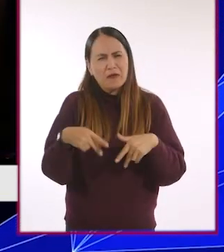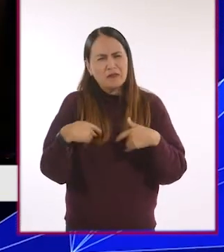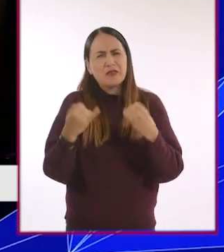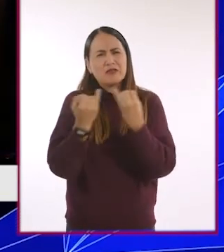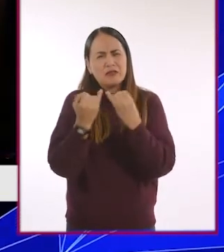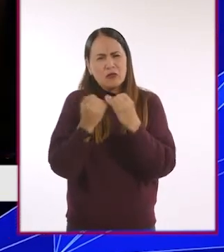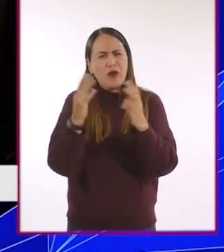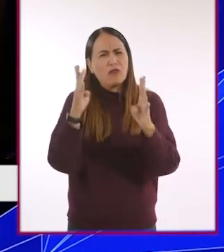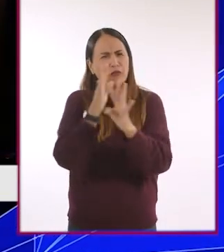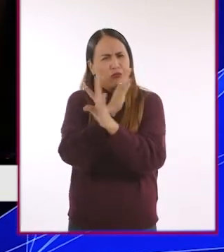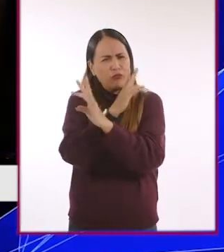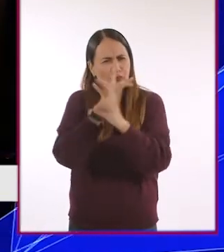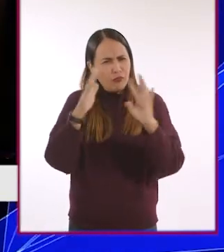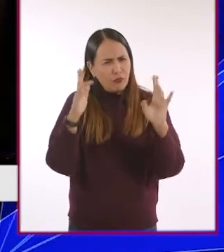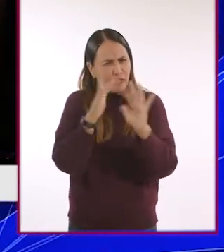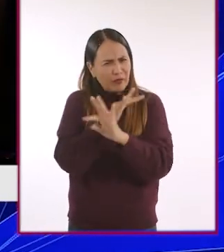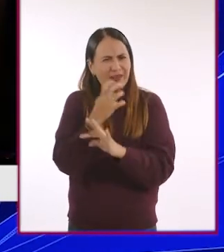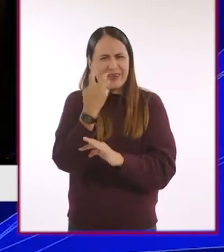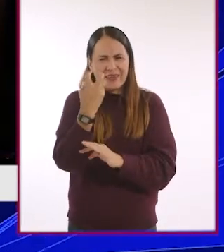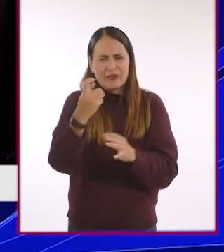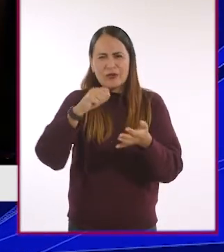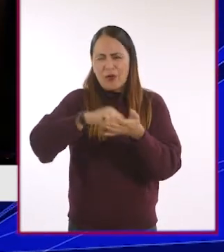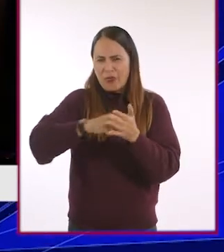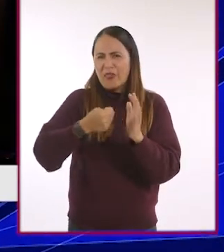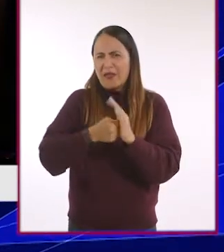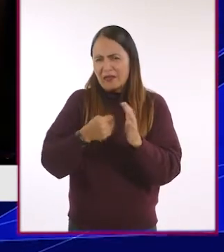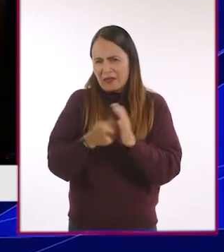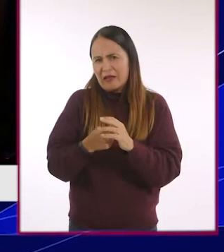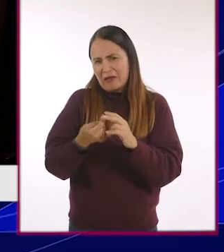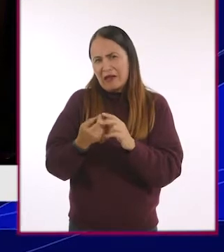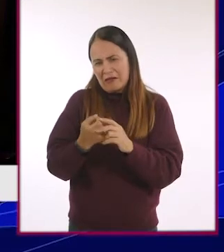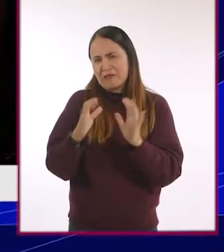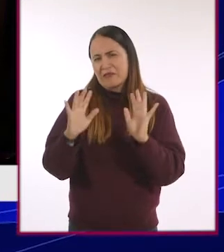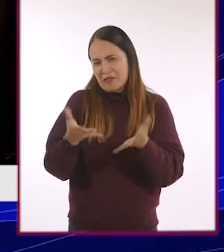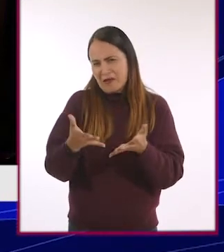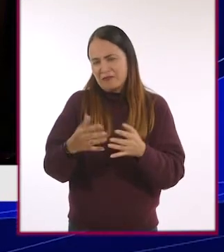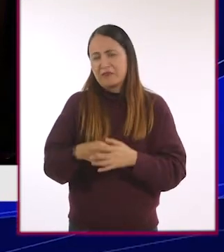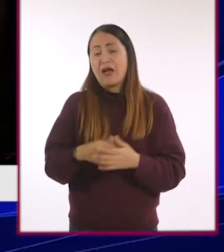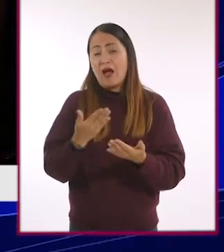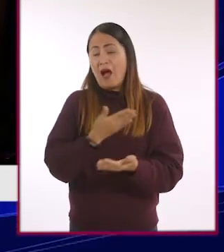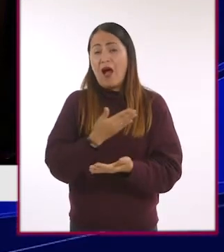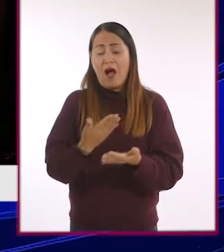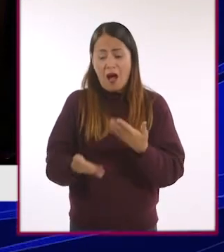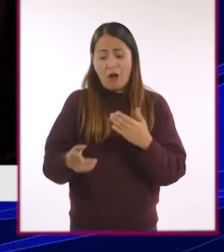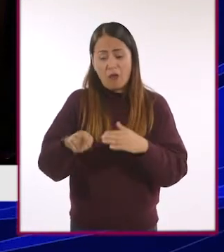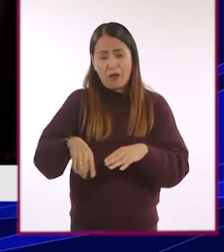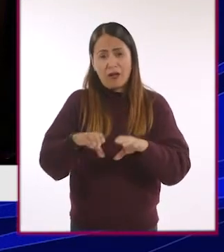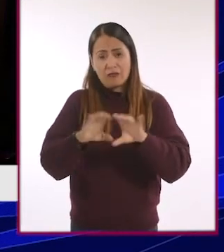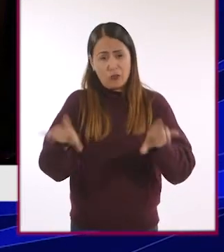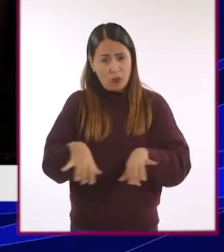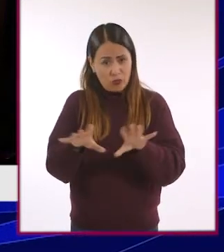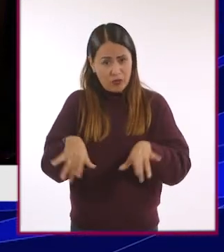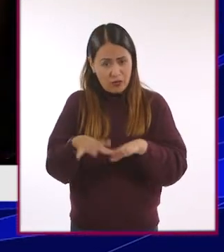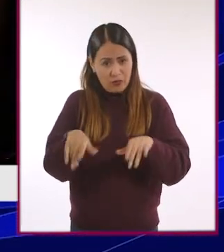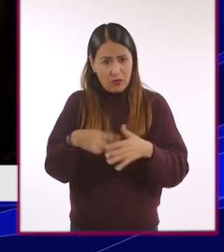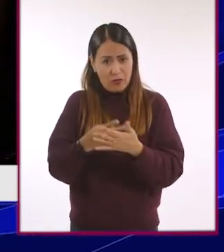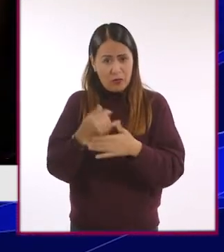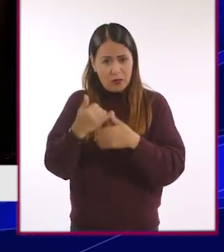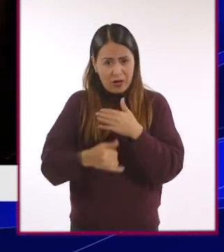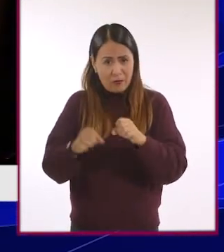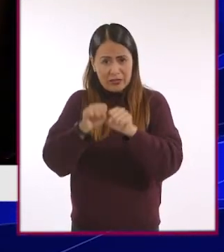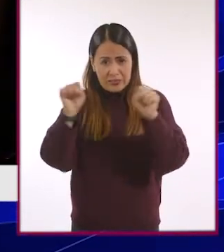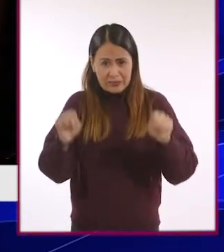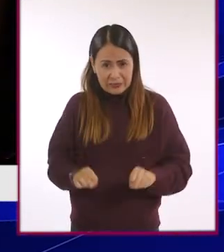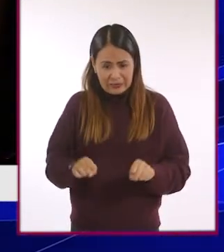de ahí nació esta técnica, ¿no? Actualmente ya es digital y usamos softwares como